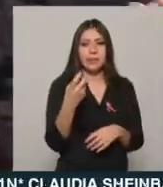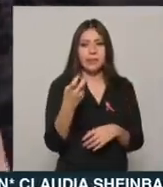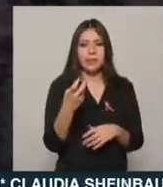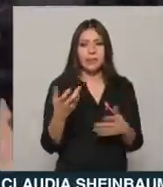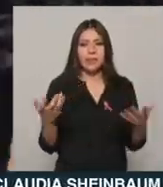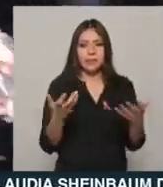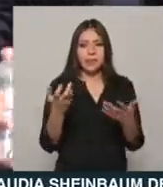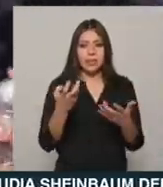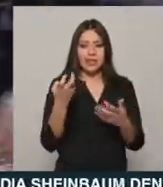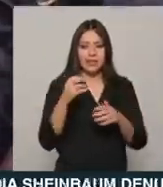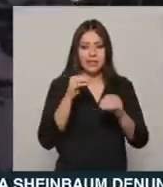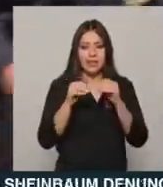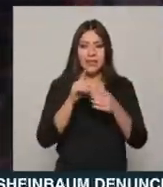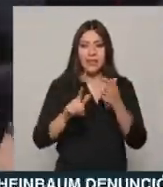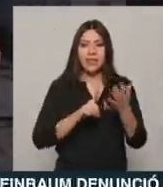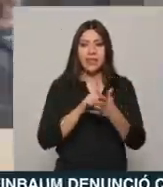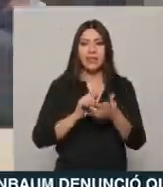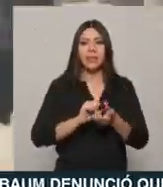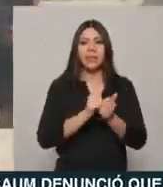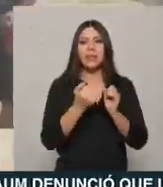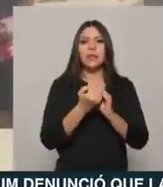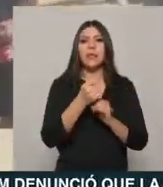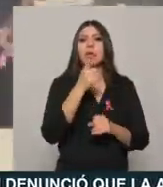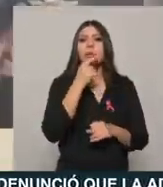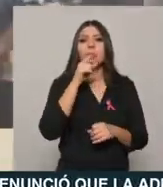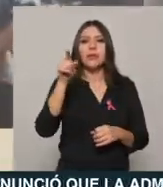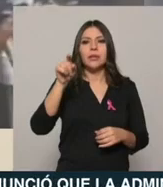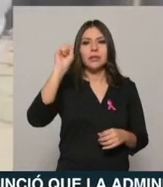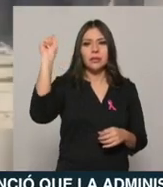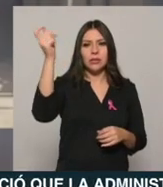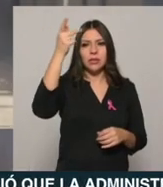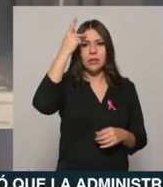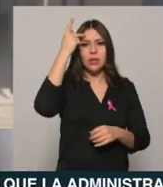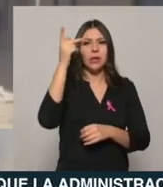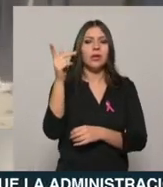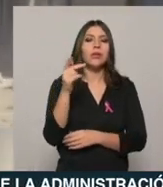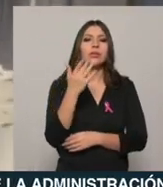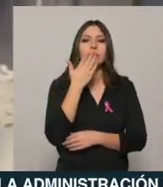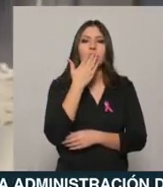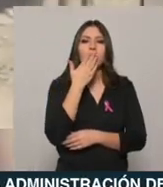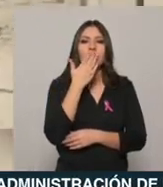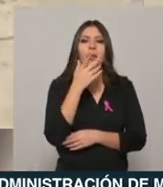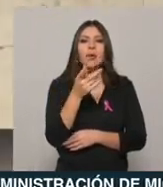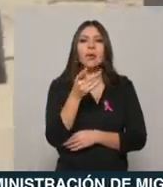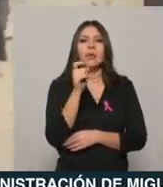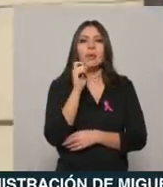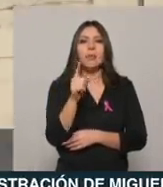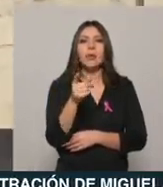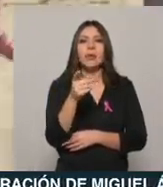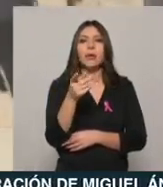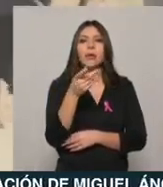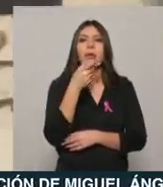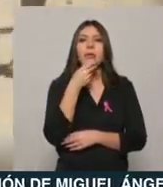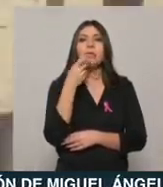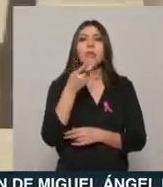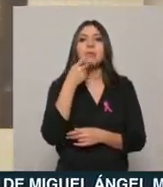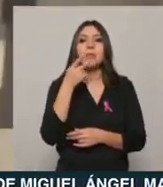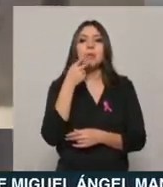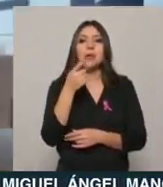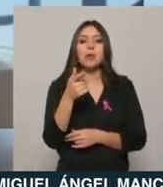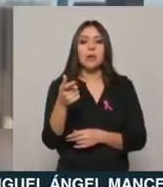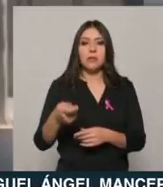genera situaciones como la del policía de San Luis Río Colorado, Sonora, que responde a una amenaza con un